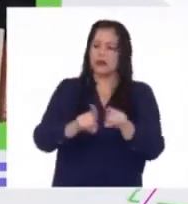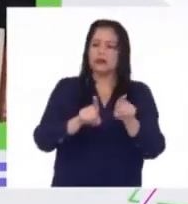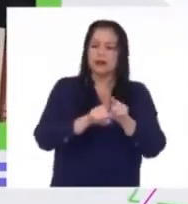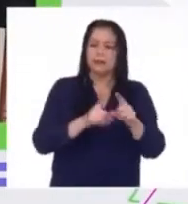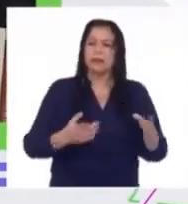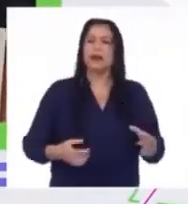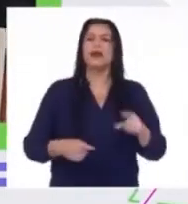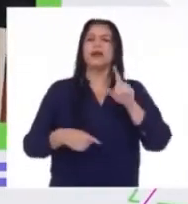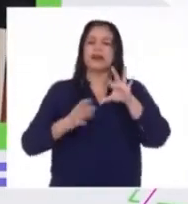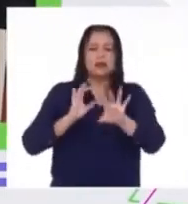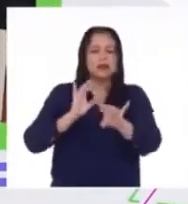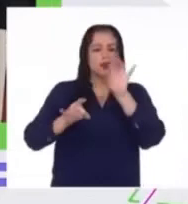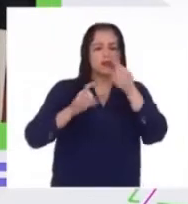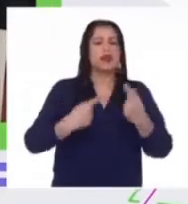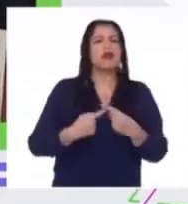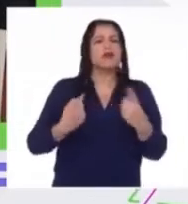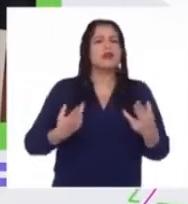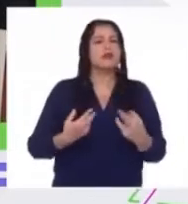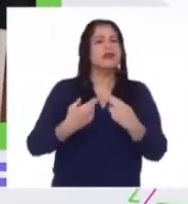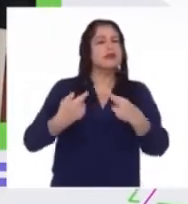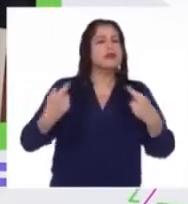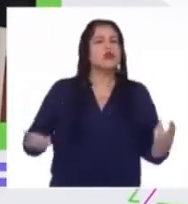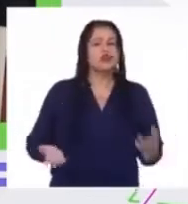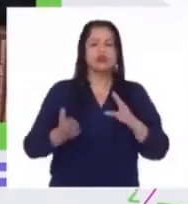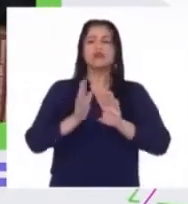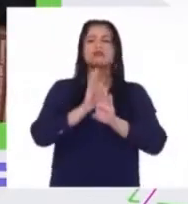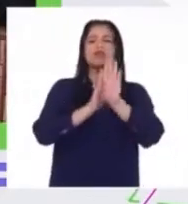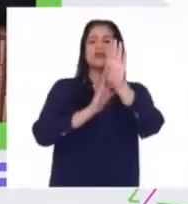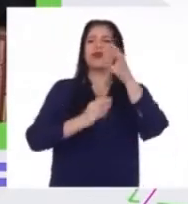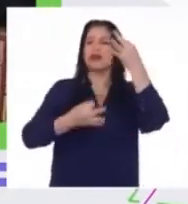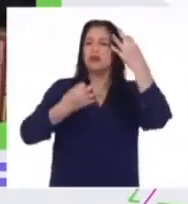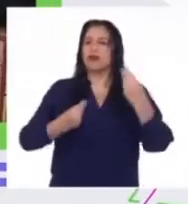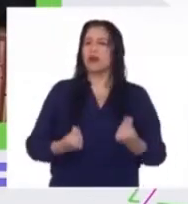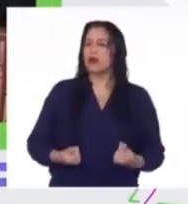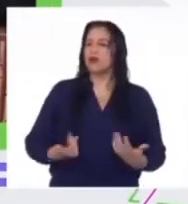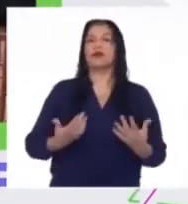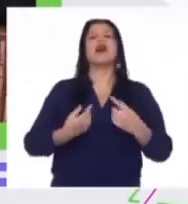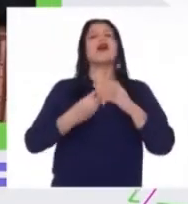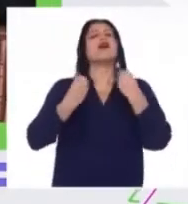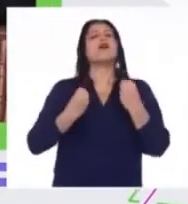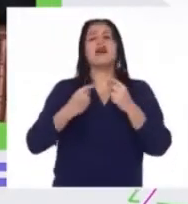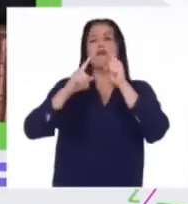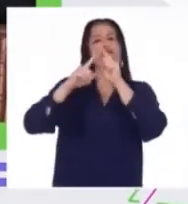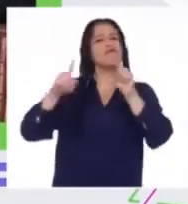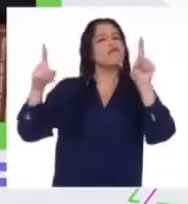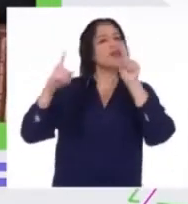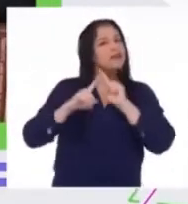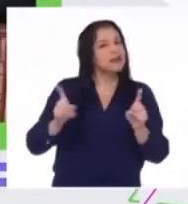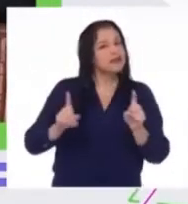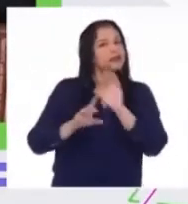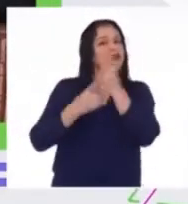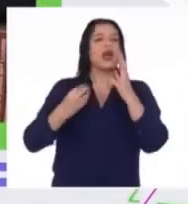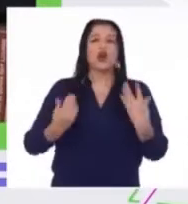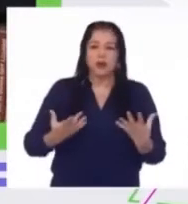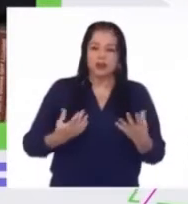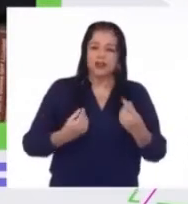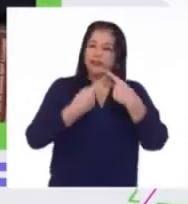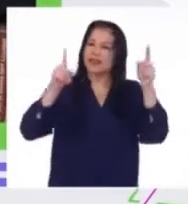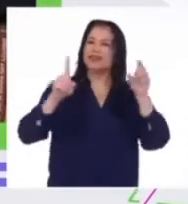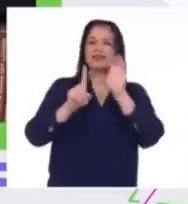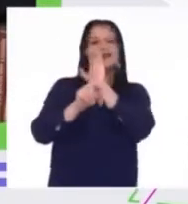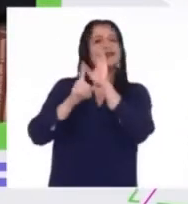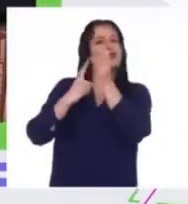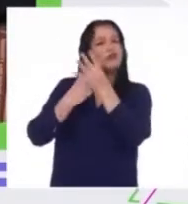encontrado fuentes importantes de desarrollo económico, como es en la diversidad, como es en la